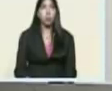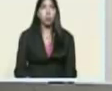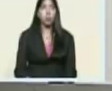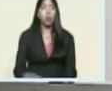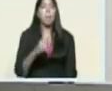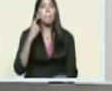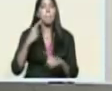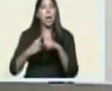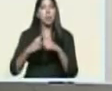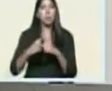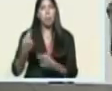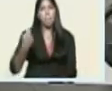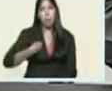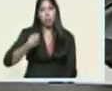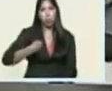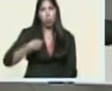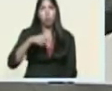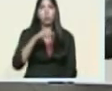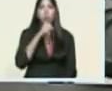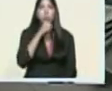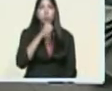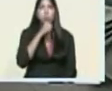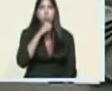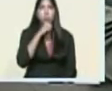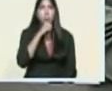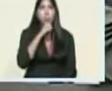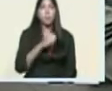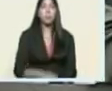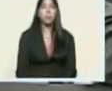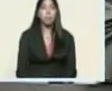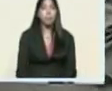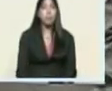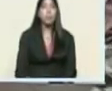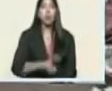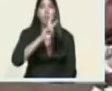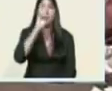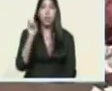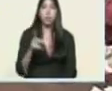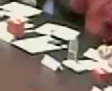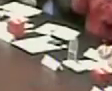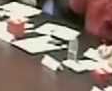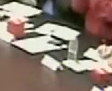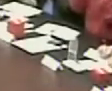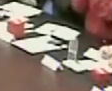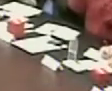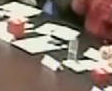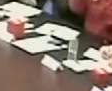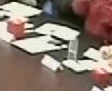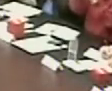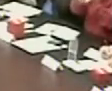las pensiones y sobrepensiones de los venezolanos y venezolanas.